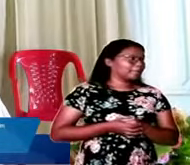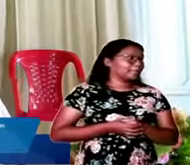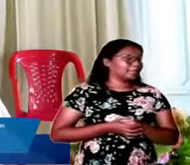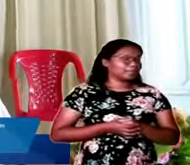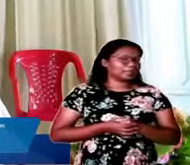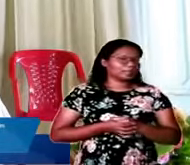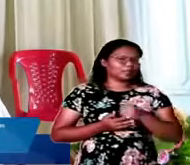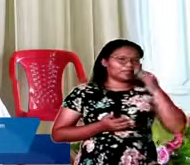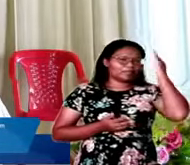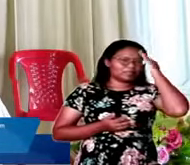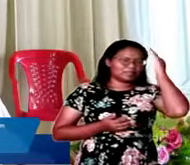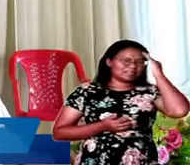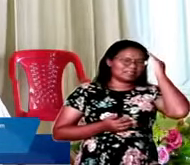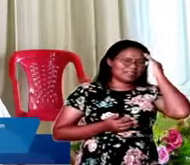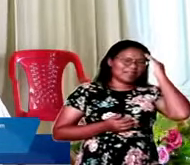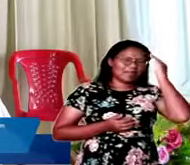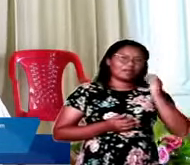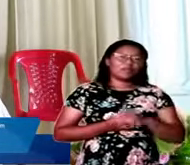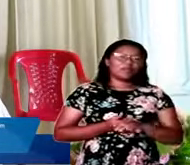¿Saben cuál es la regla de oro?